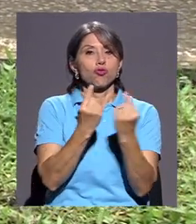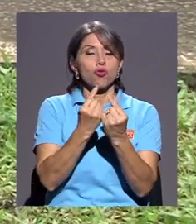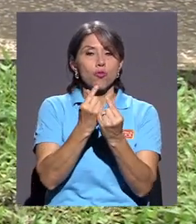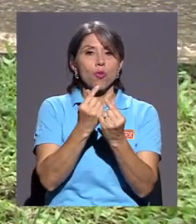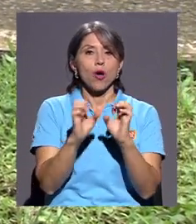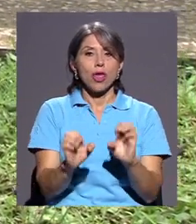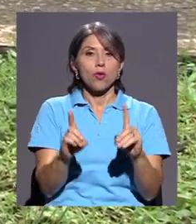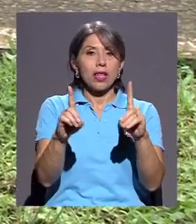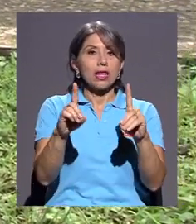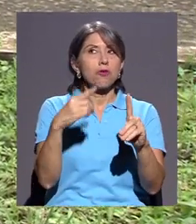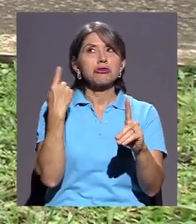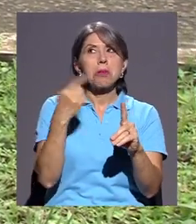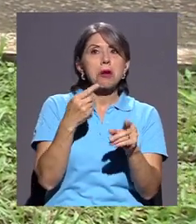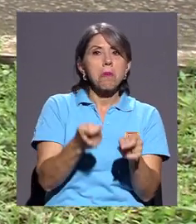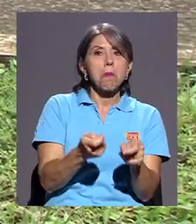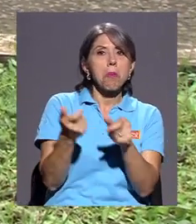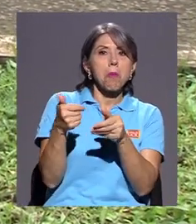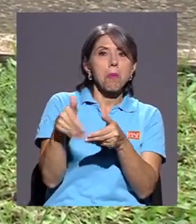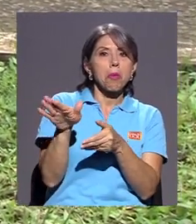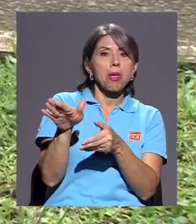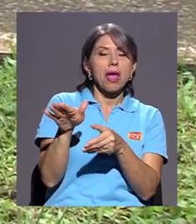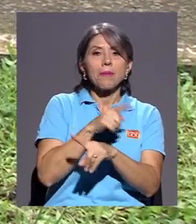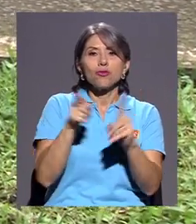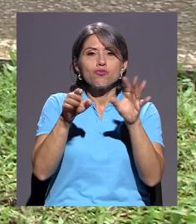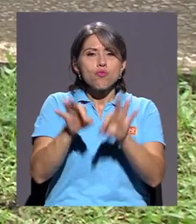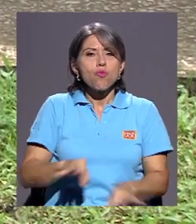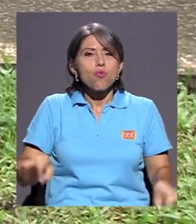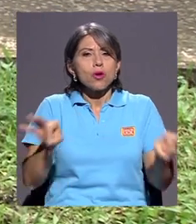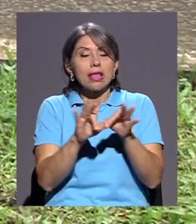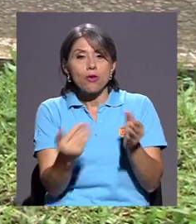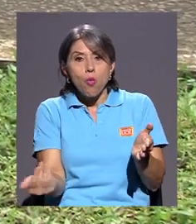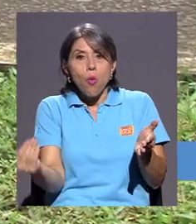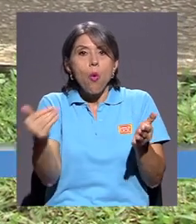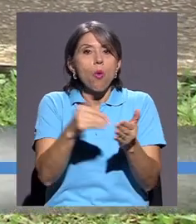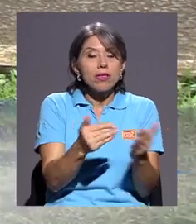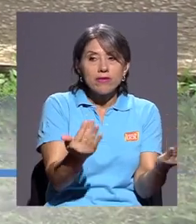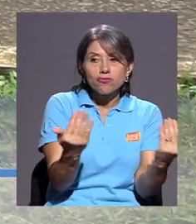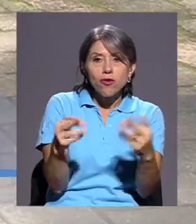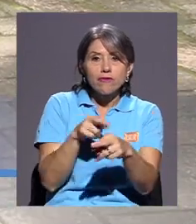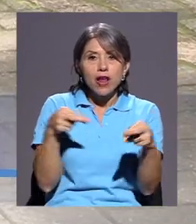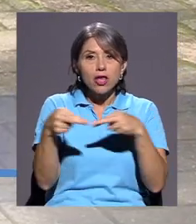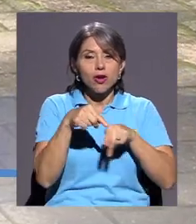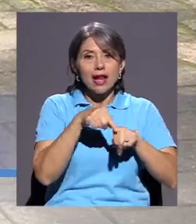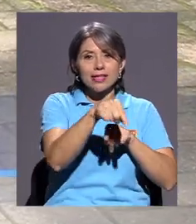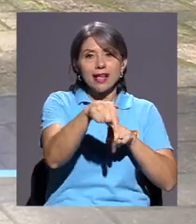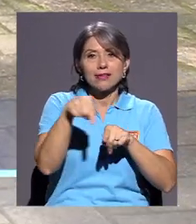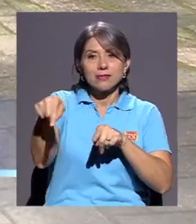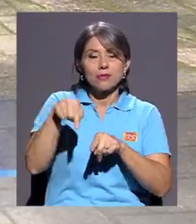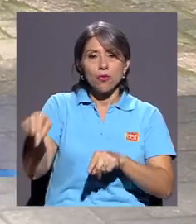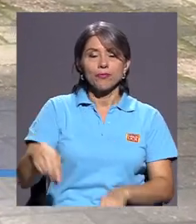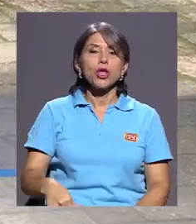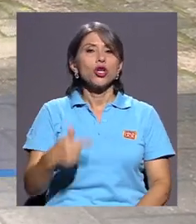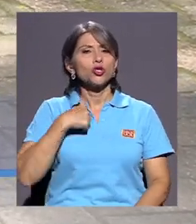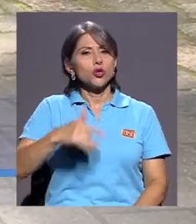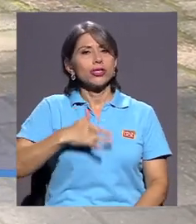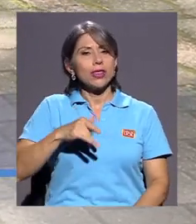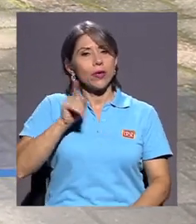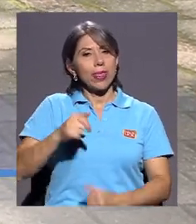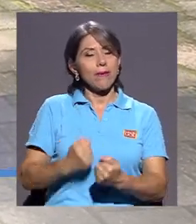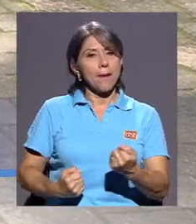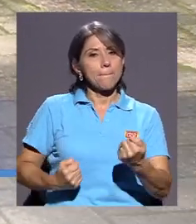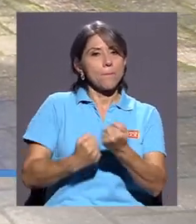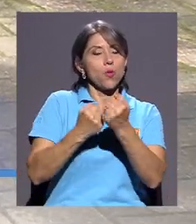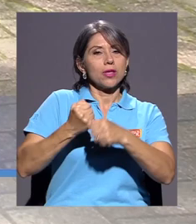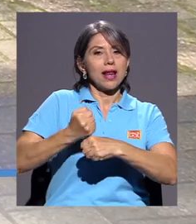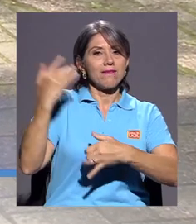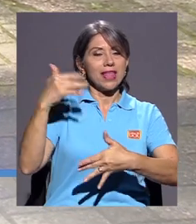Educativos excluidos y es sumamente importante retomar la regionalización. Que lo que siento que debería apoyar más